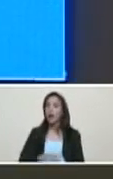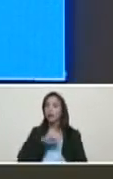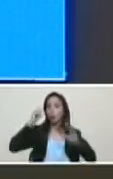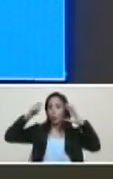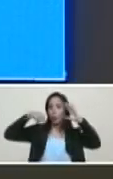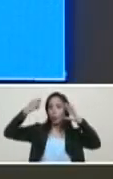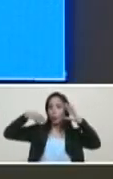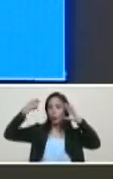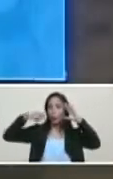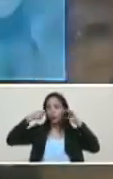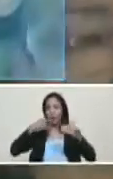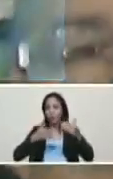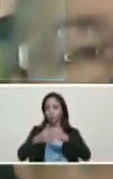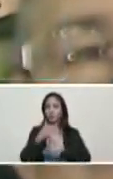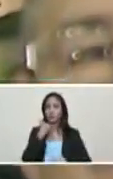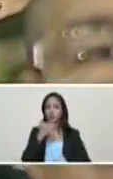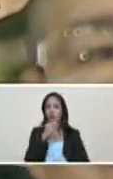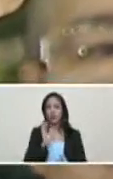muy pronto.